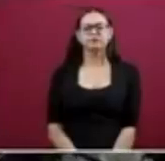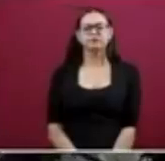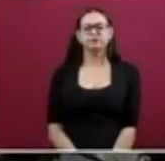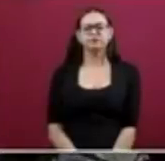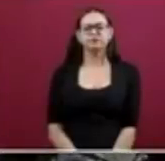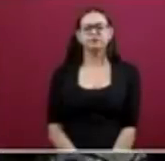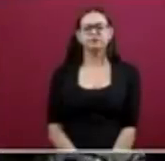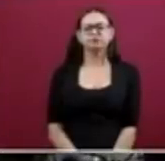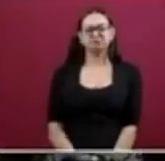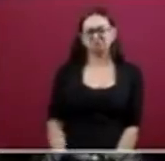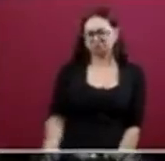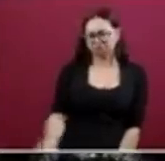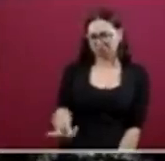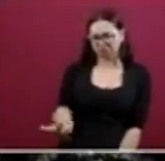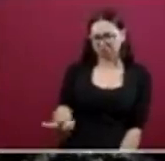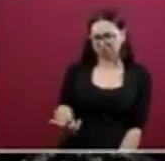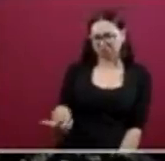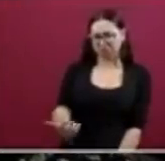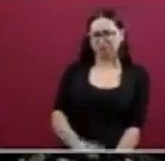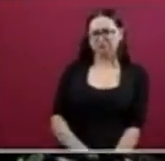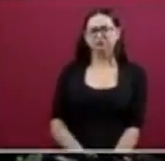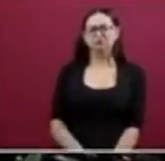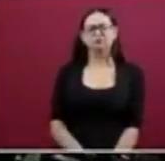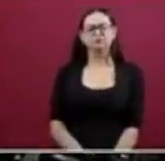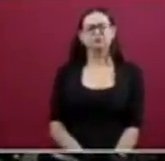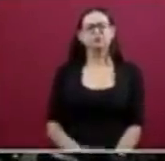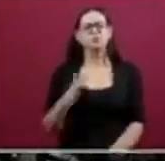Los dos. Buen día, señor presidente.